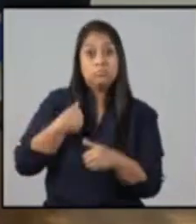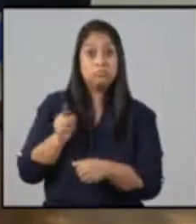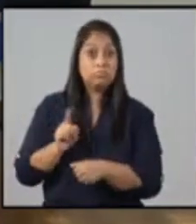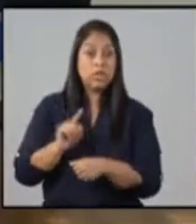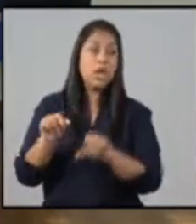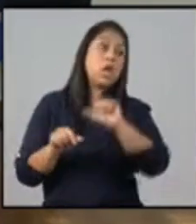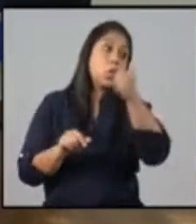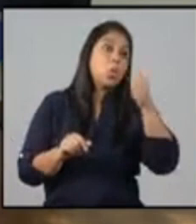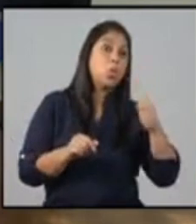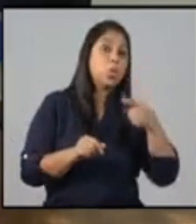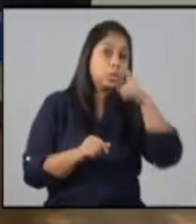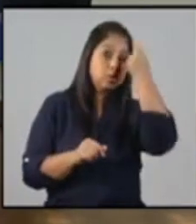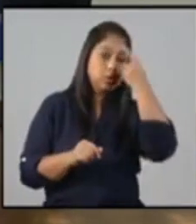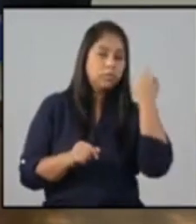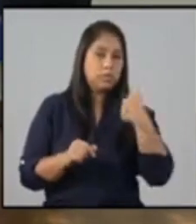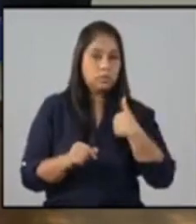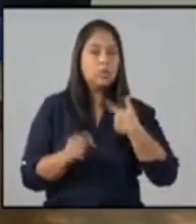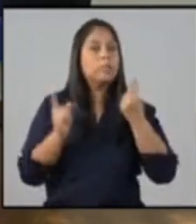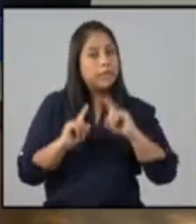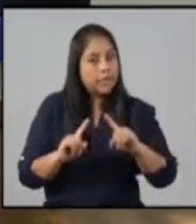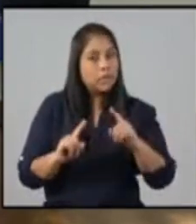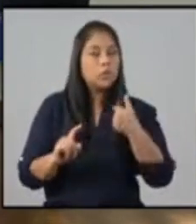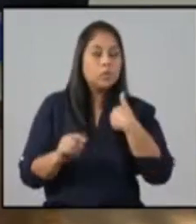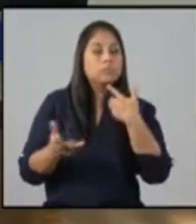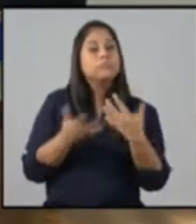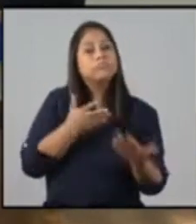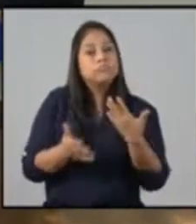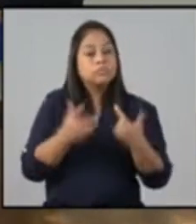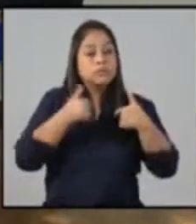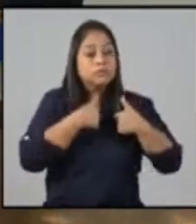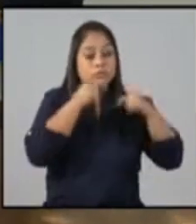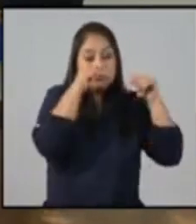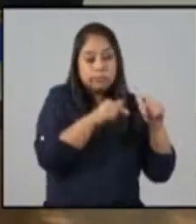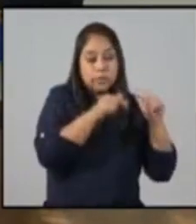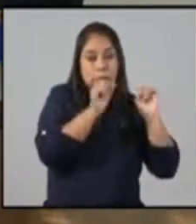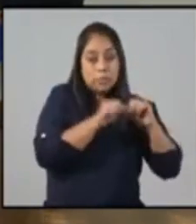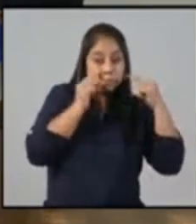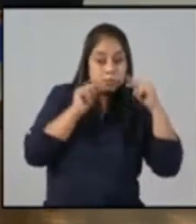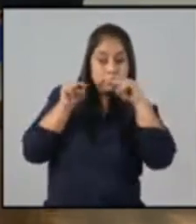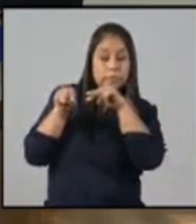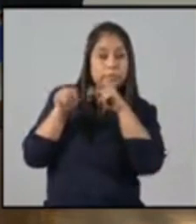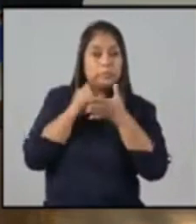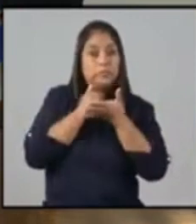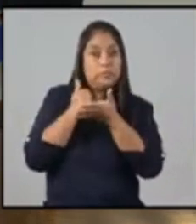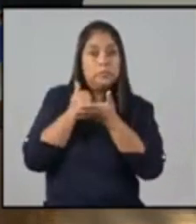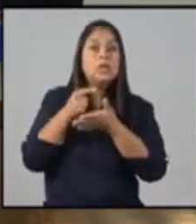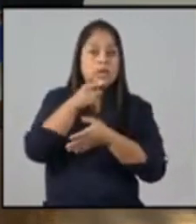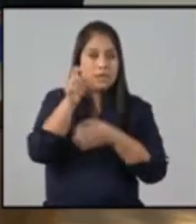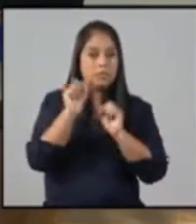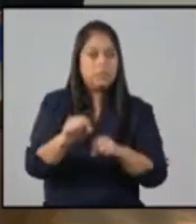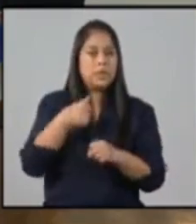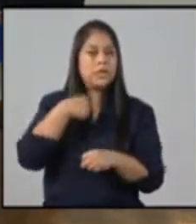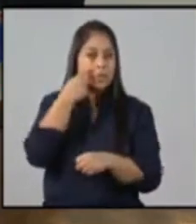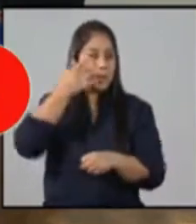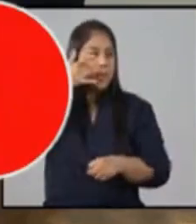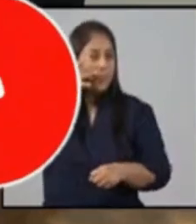en otras funciones, pero bueno, a ver si desde donde esté pueda, no duden que voy a intentar